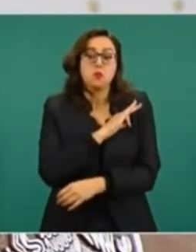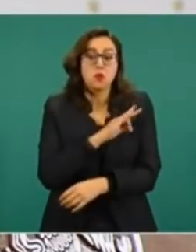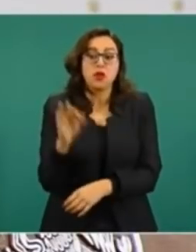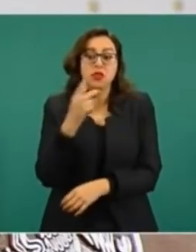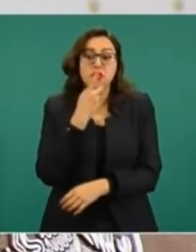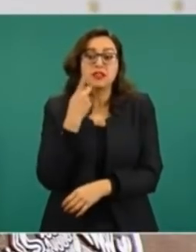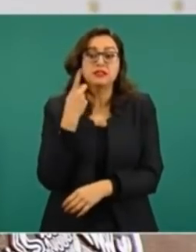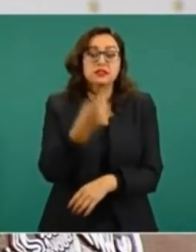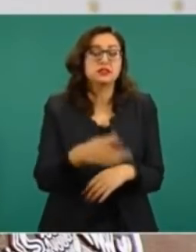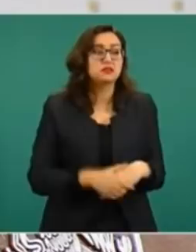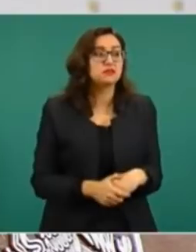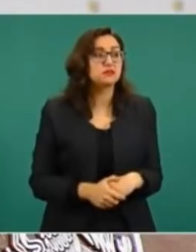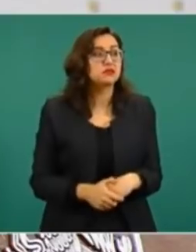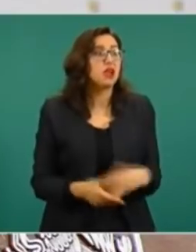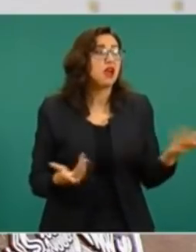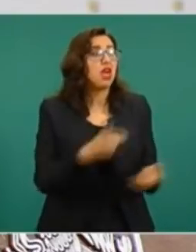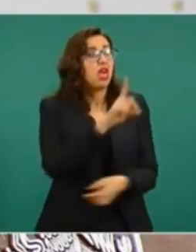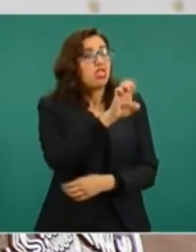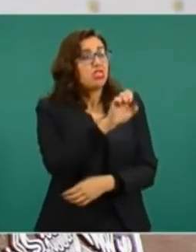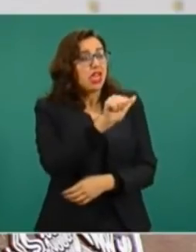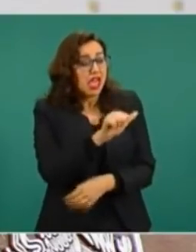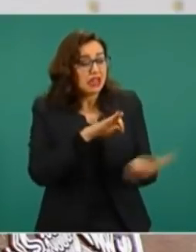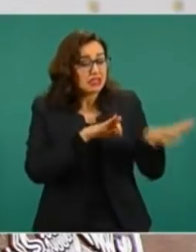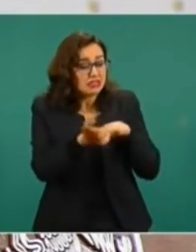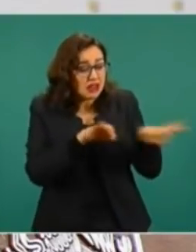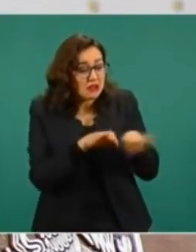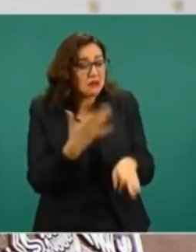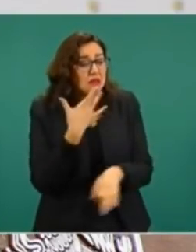trabajo de la DEA.